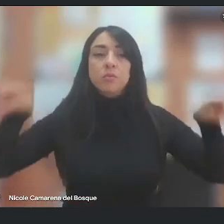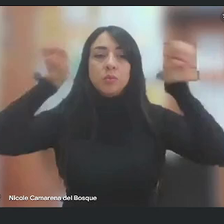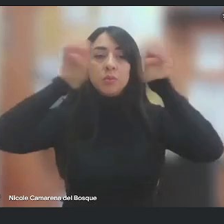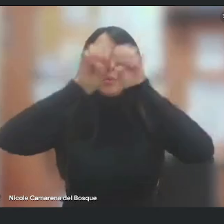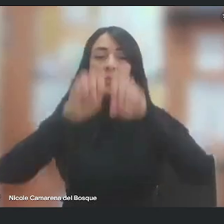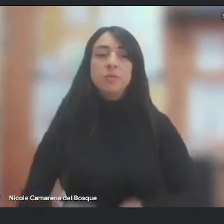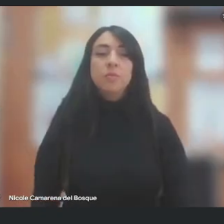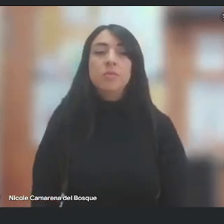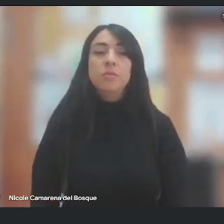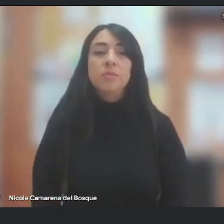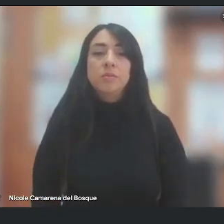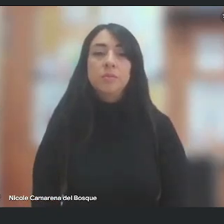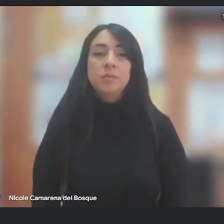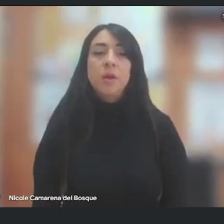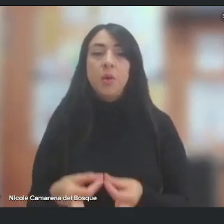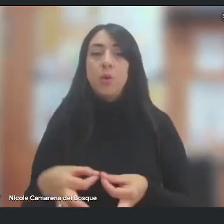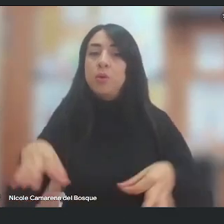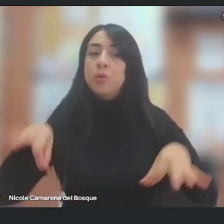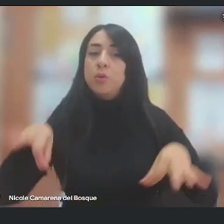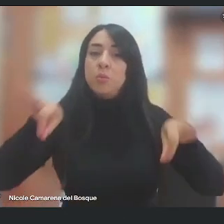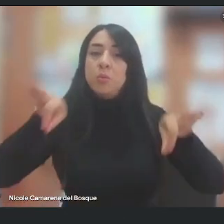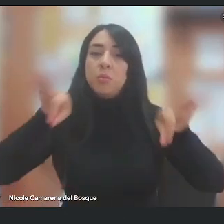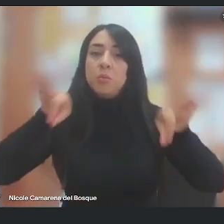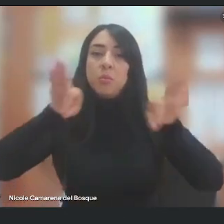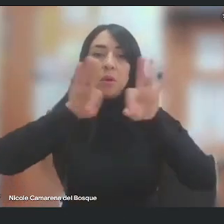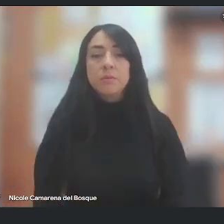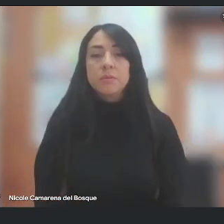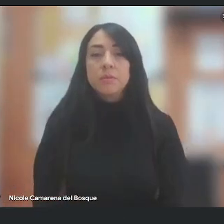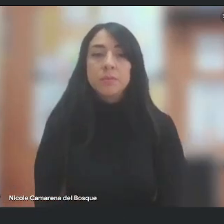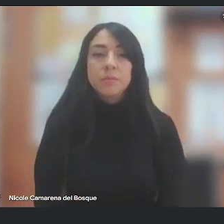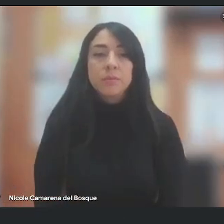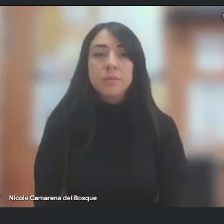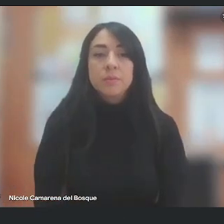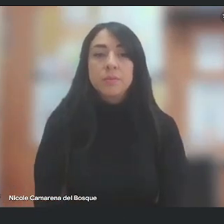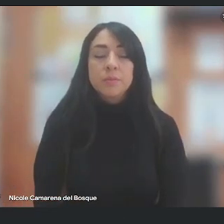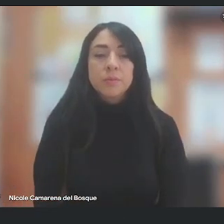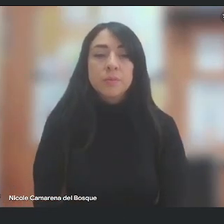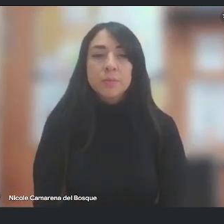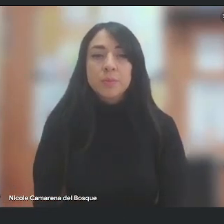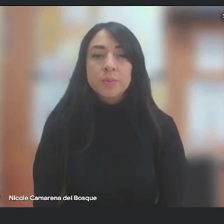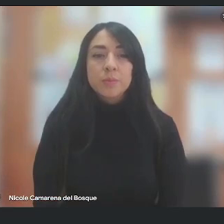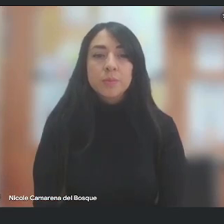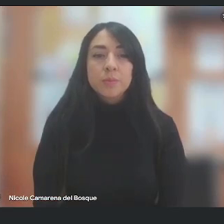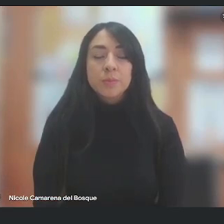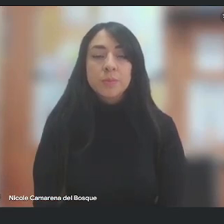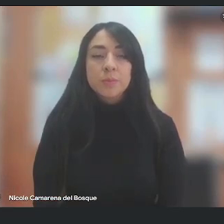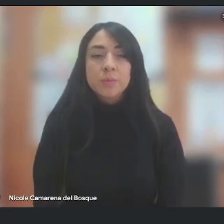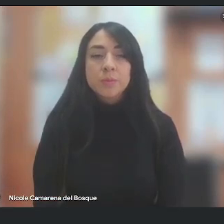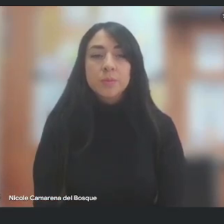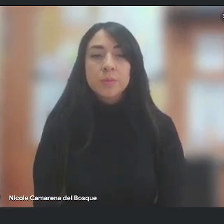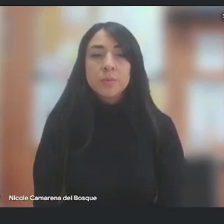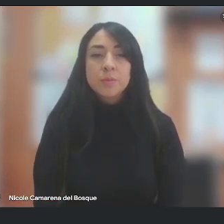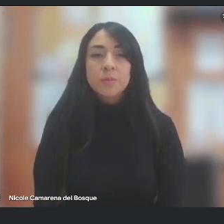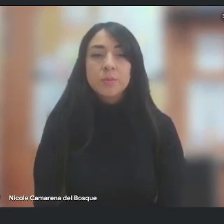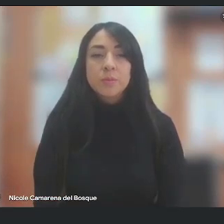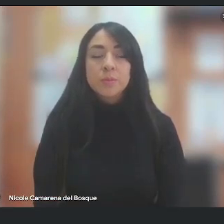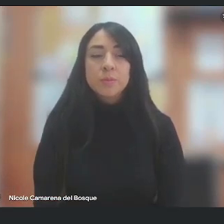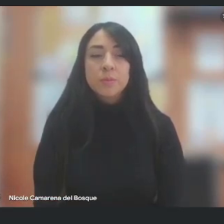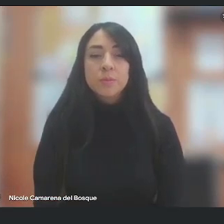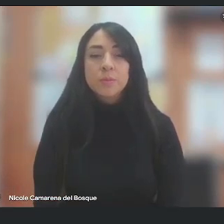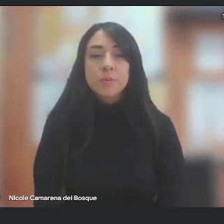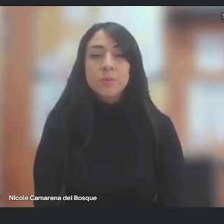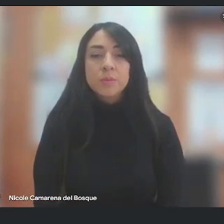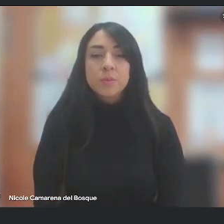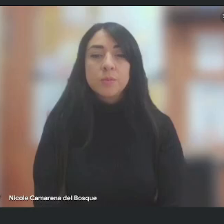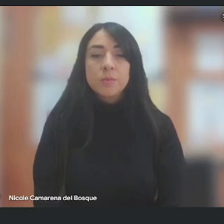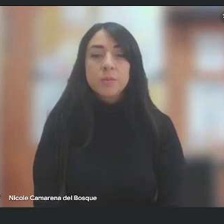algunas acciones inapropiadas o expresiones afectivas un poquito más intensas, que el público a veces